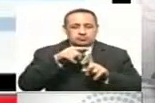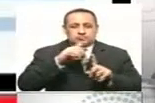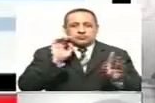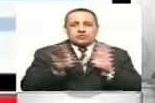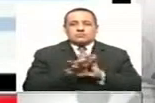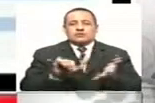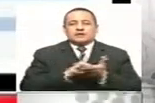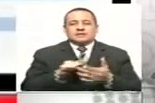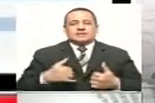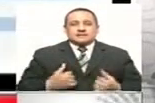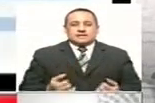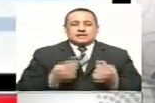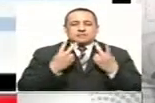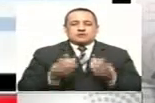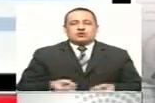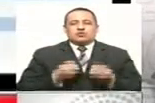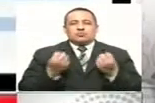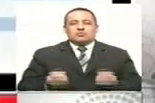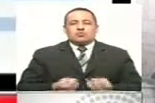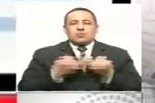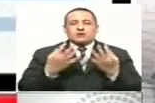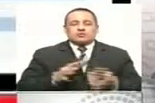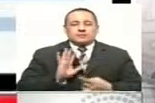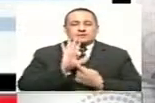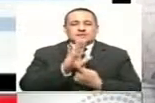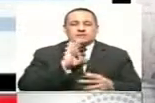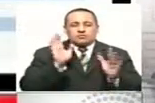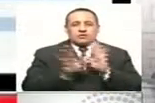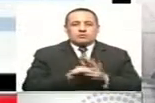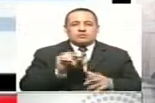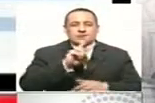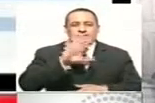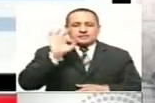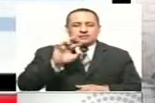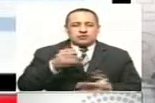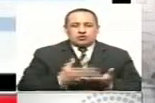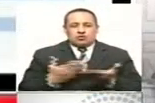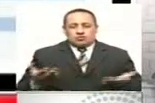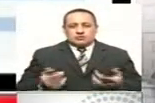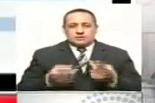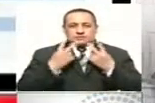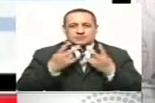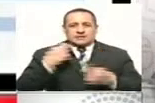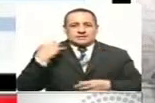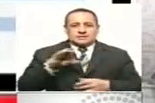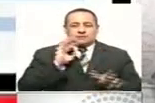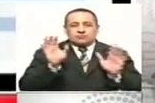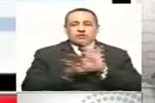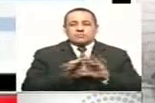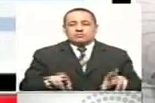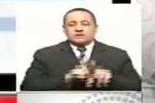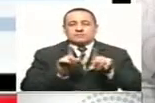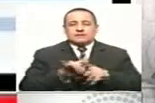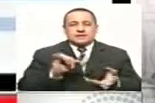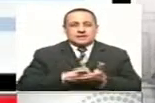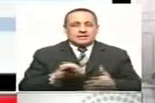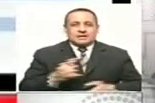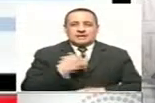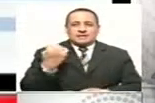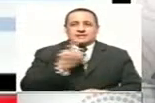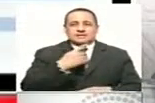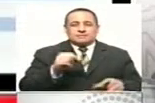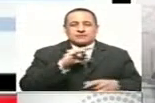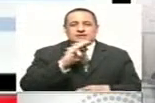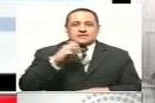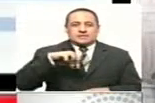que tienen que ver con emitir por lo menos 25 reportes sobre el conocimiento integral de la realidad. El